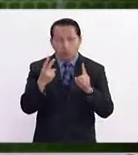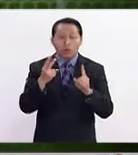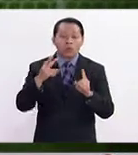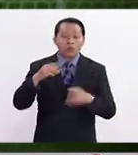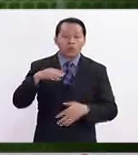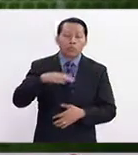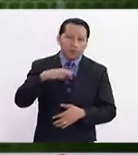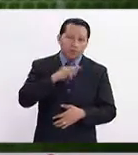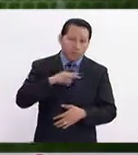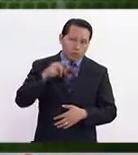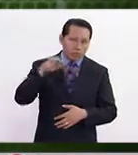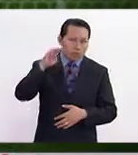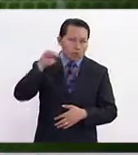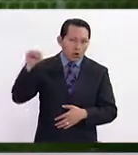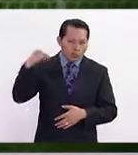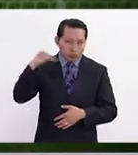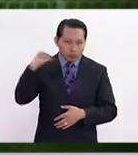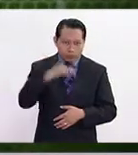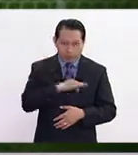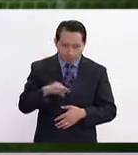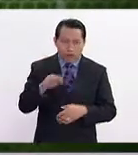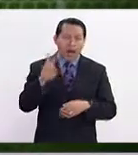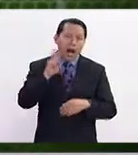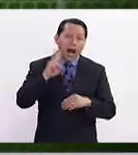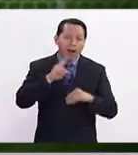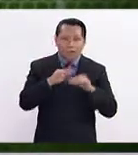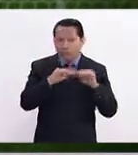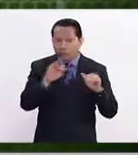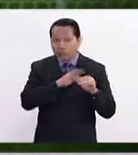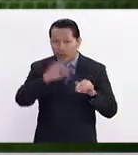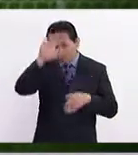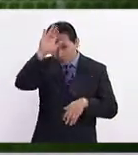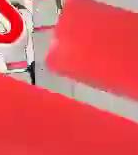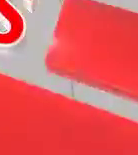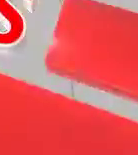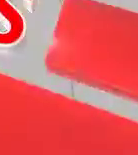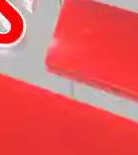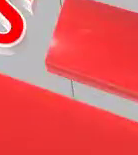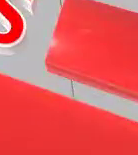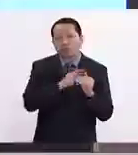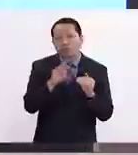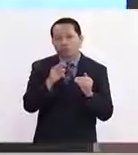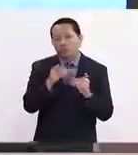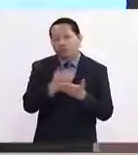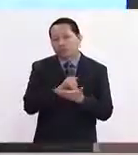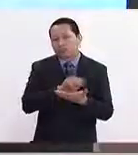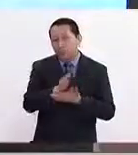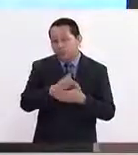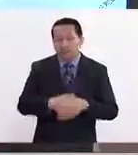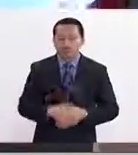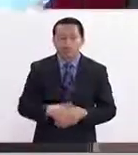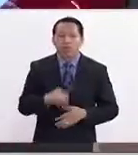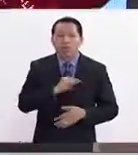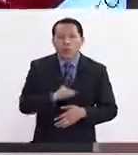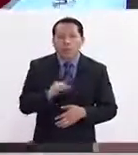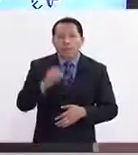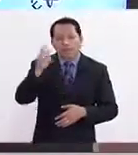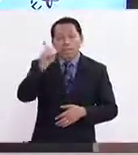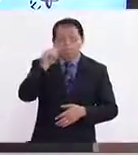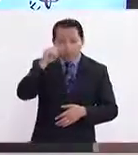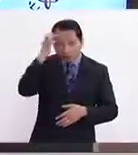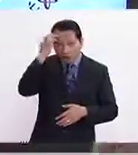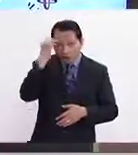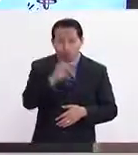estaría metiendo. Así que cualquier empate, cualquier victoria tendría a los Rayados ya instalados en la disputa por el título. Y mañana conoceremos al